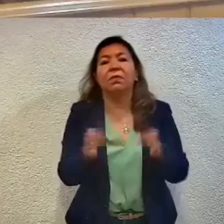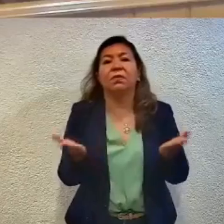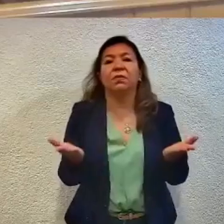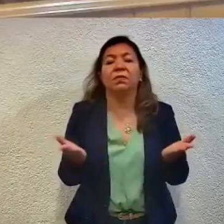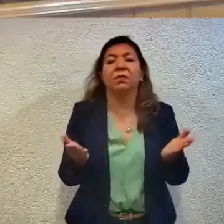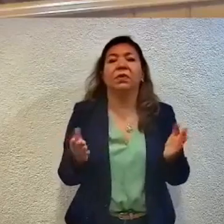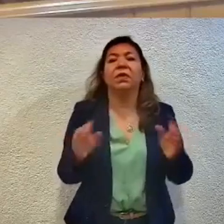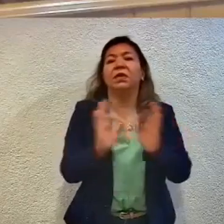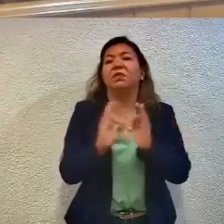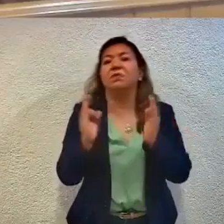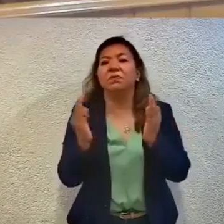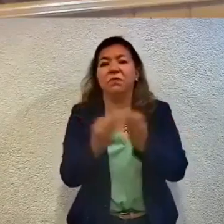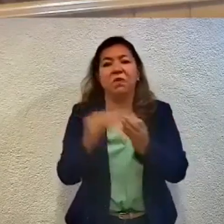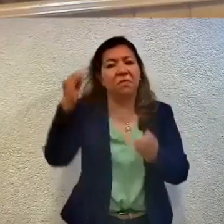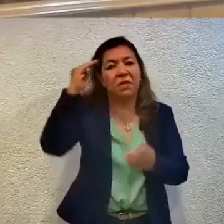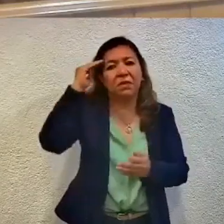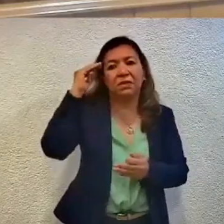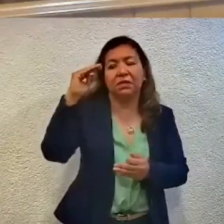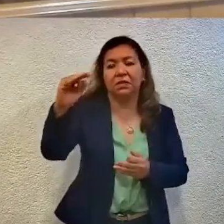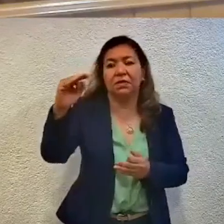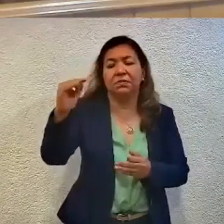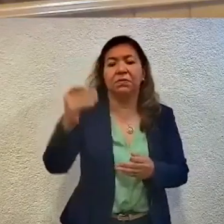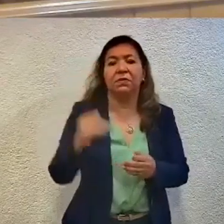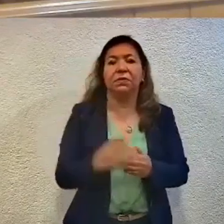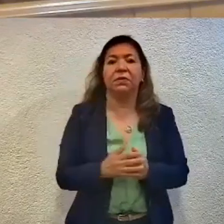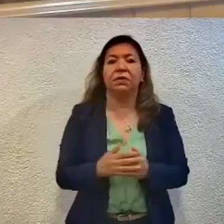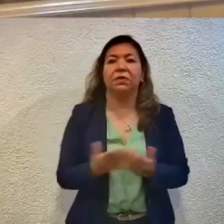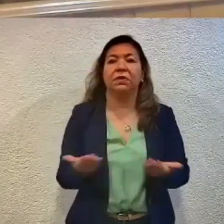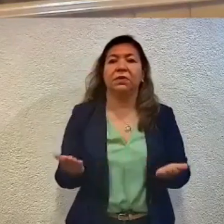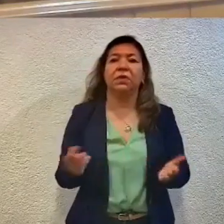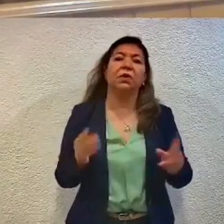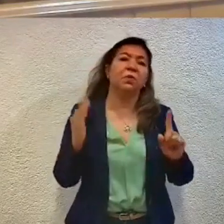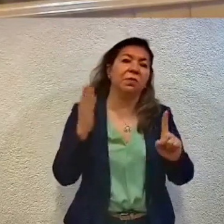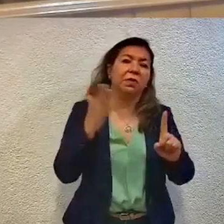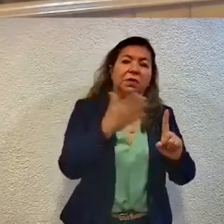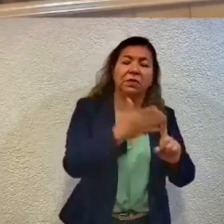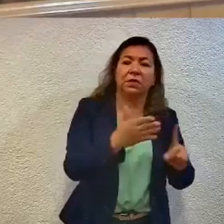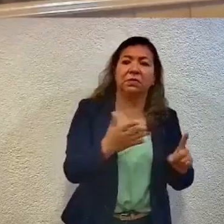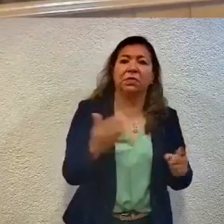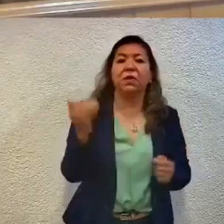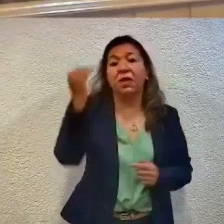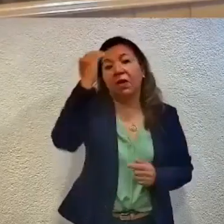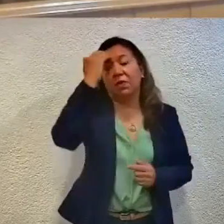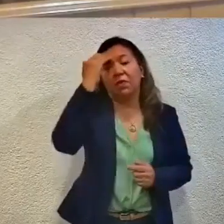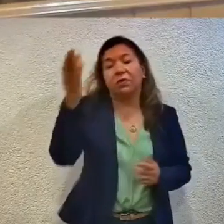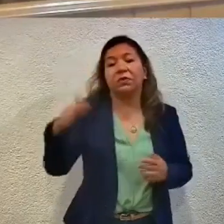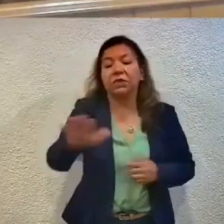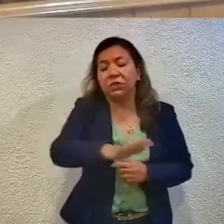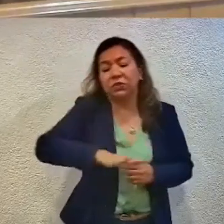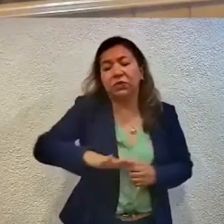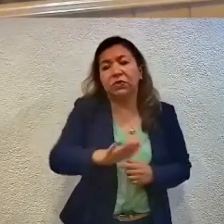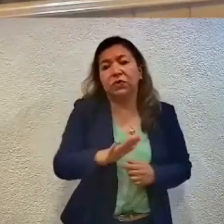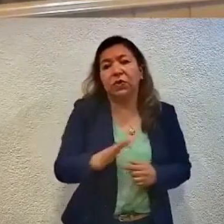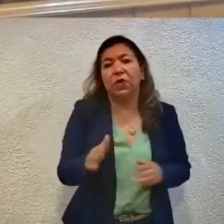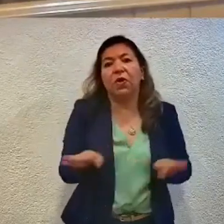de modo y tiempo con el objeto de poder tener conocimiento pleno de las acciones